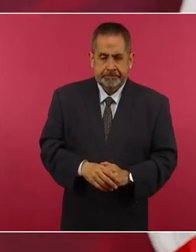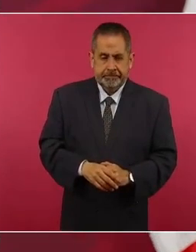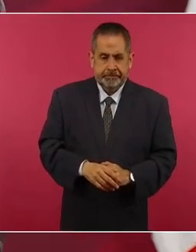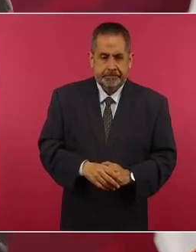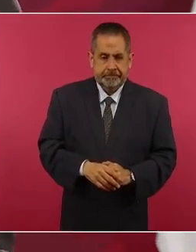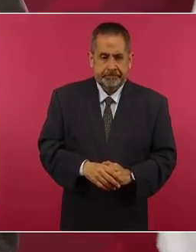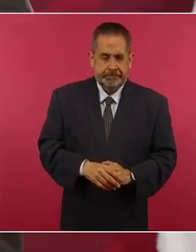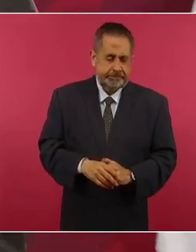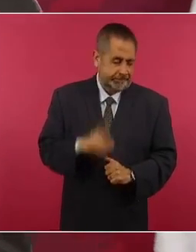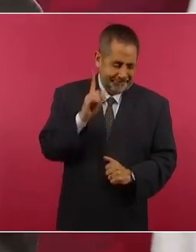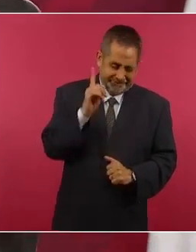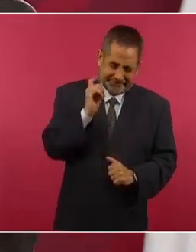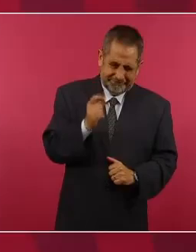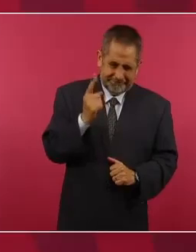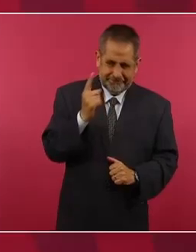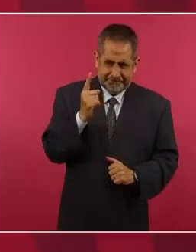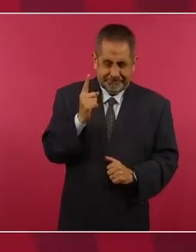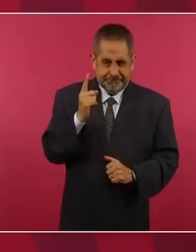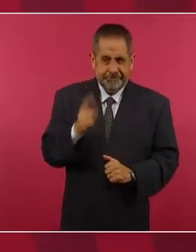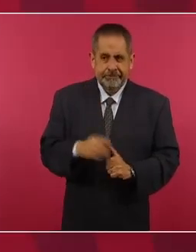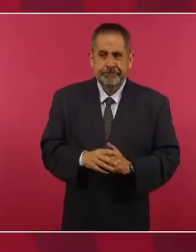Lo único